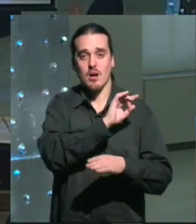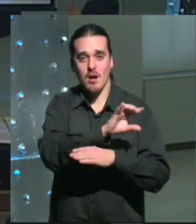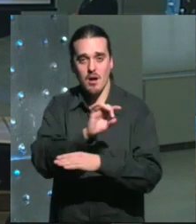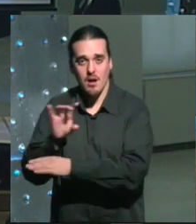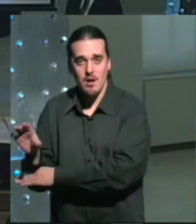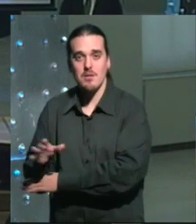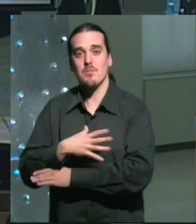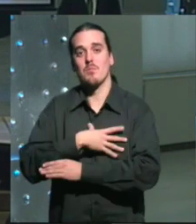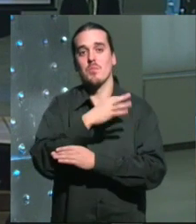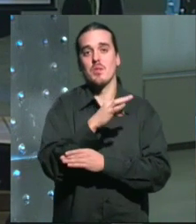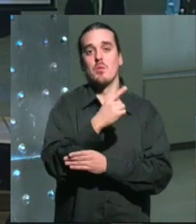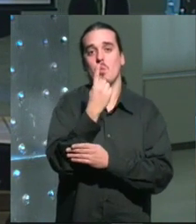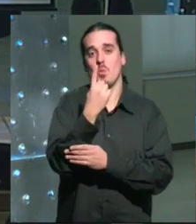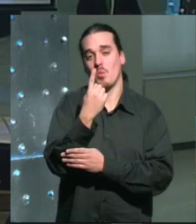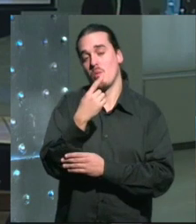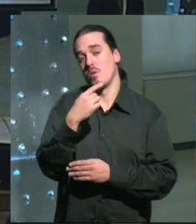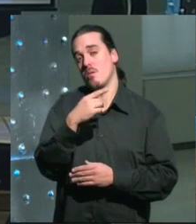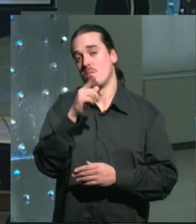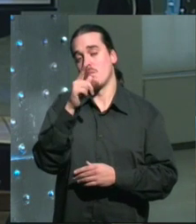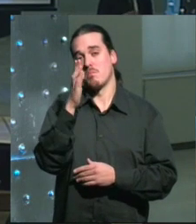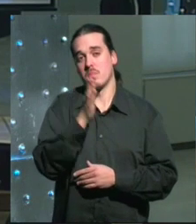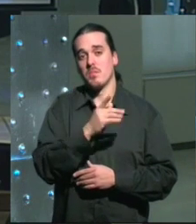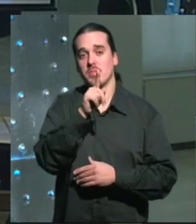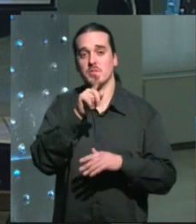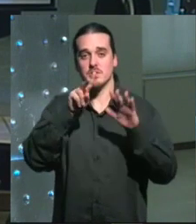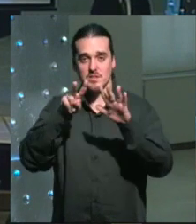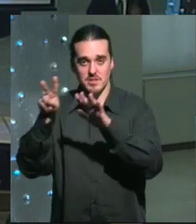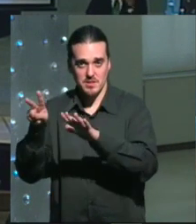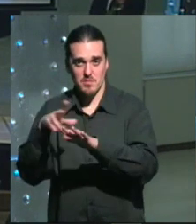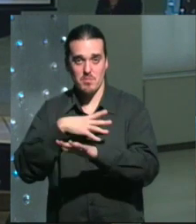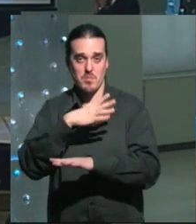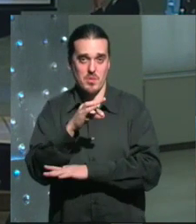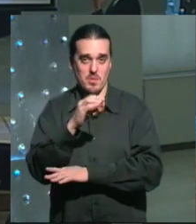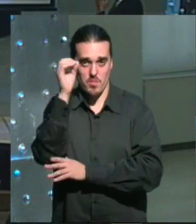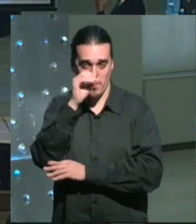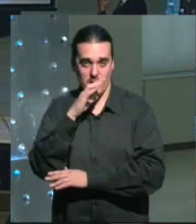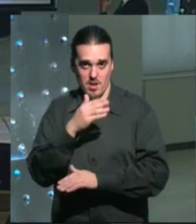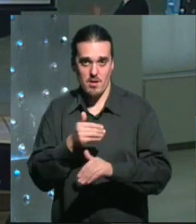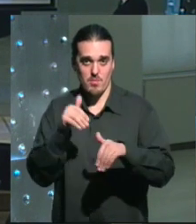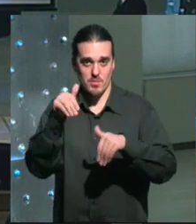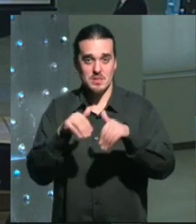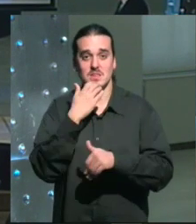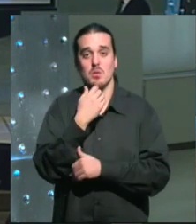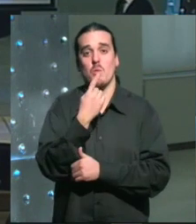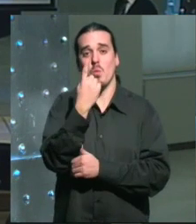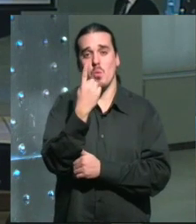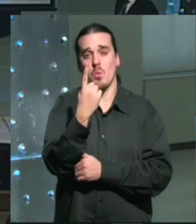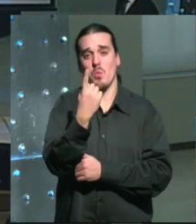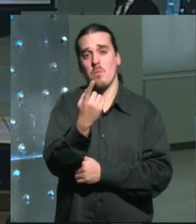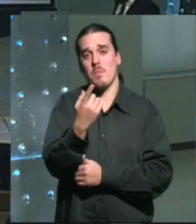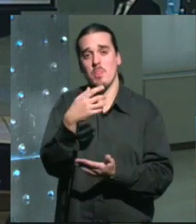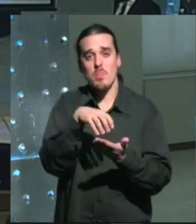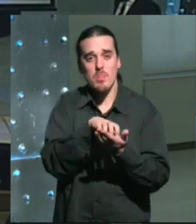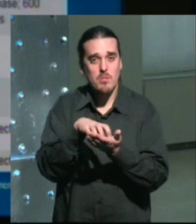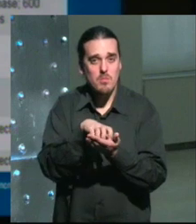cada 177 votantes de base que no iba a votar por Obama, ahora vota por Obama, y tan solo uno de cada 600 votantes indecisos tomaba